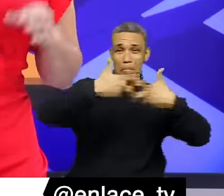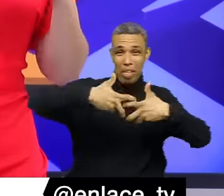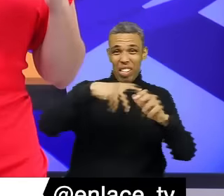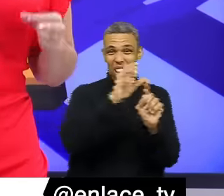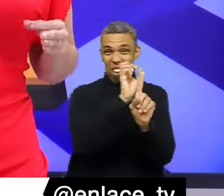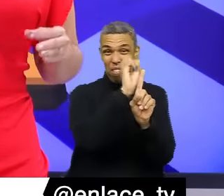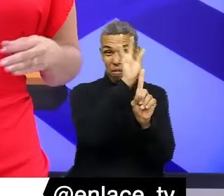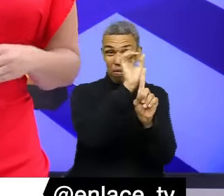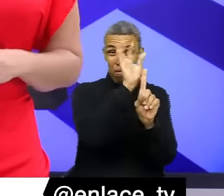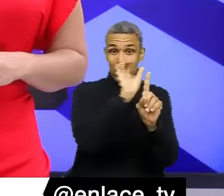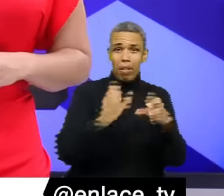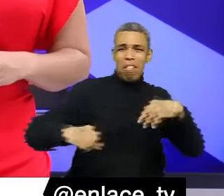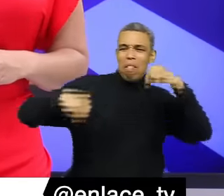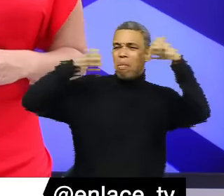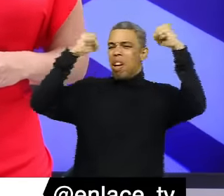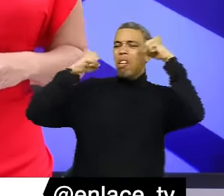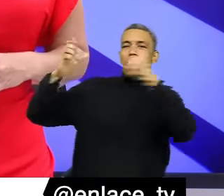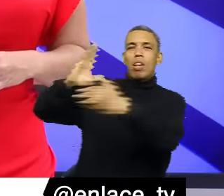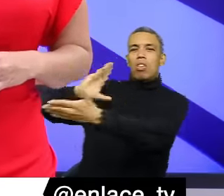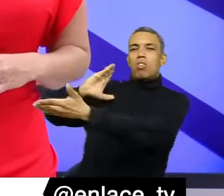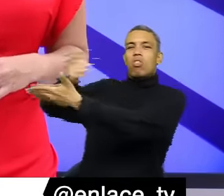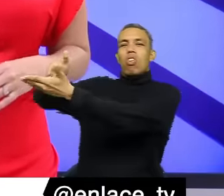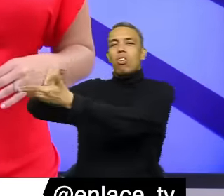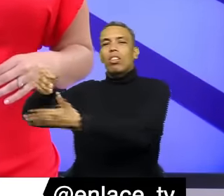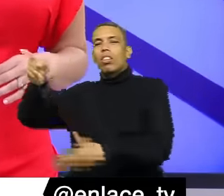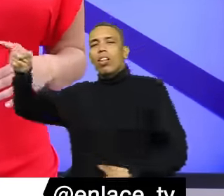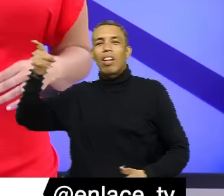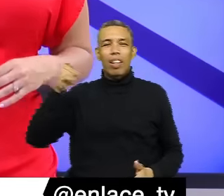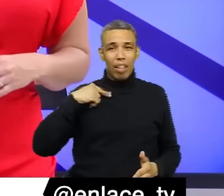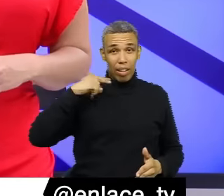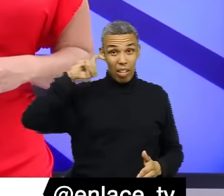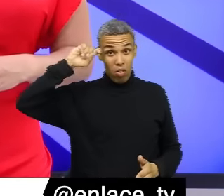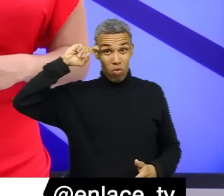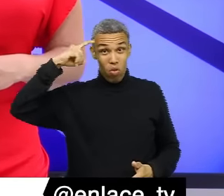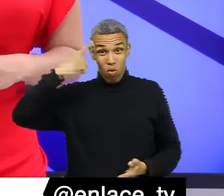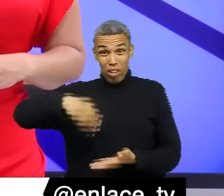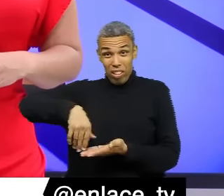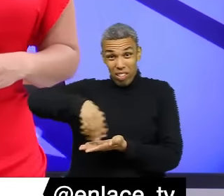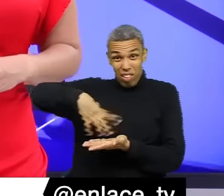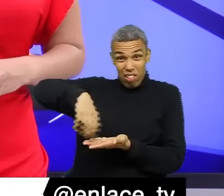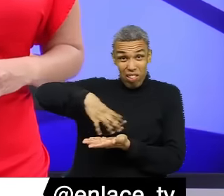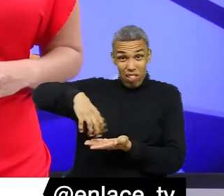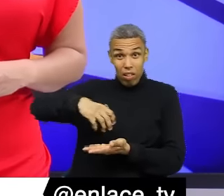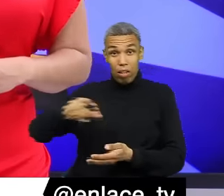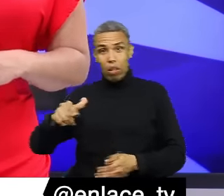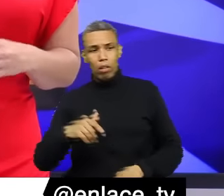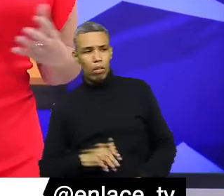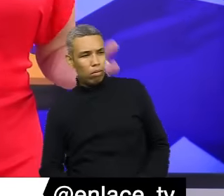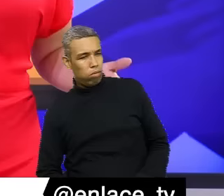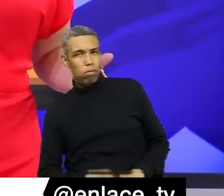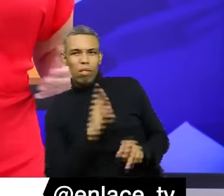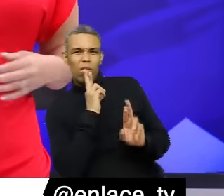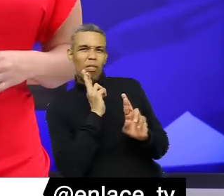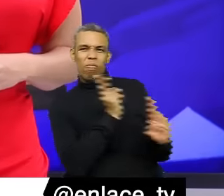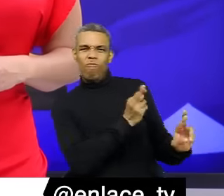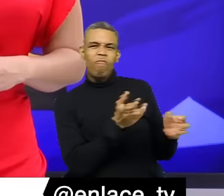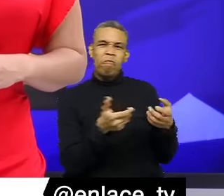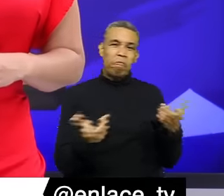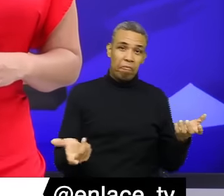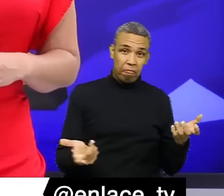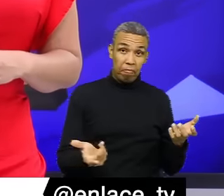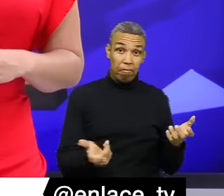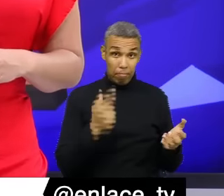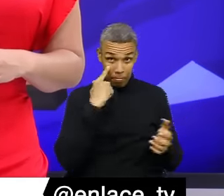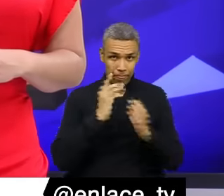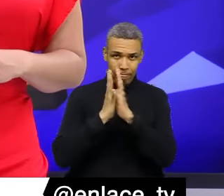sindicatos. Literalmente, el primer mandatario de los santandereanos mandó a trabajar a quienes hacen estas protestas. En otras noticias, la madre